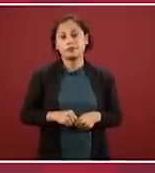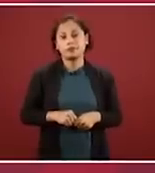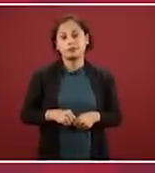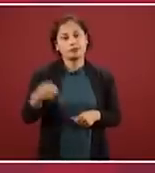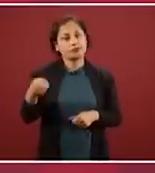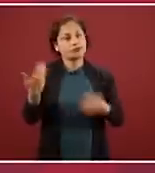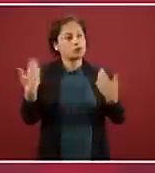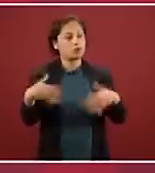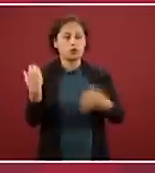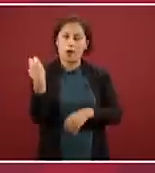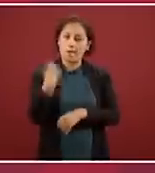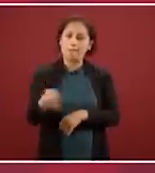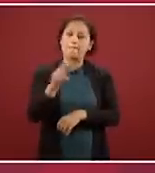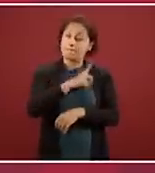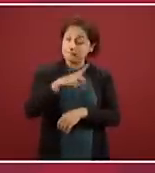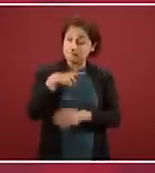obligatorio,